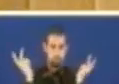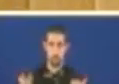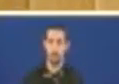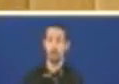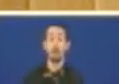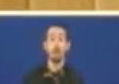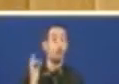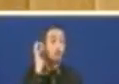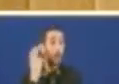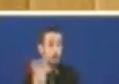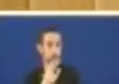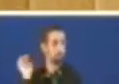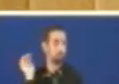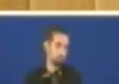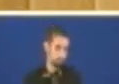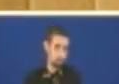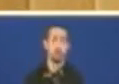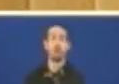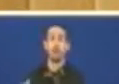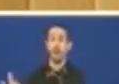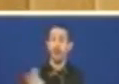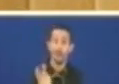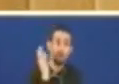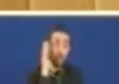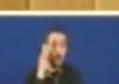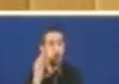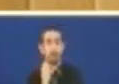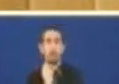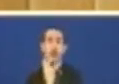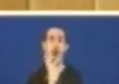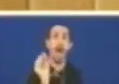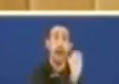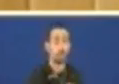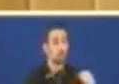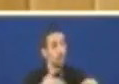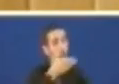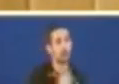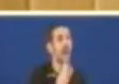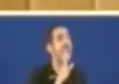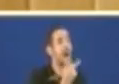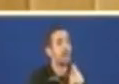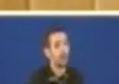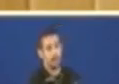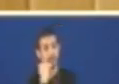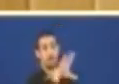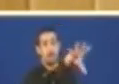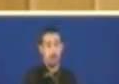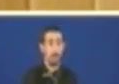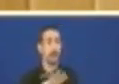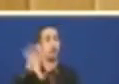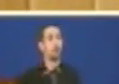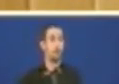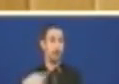foi. Cando quixeron, uns anos despois, dispoñer dos cartos para comprar ese apartamento,